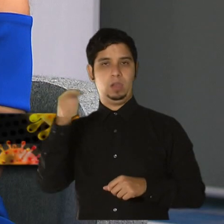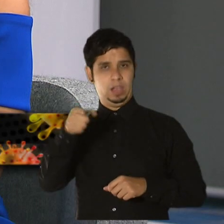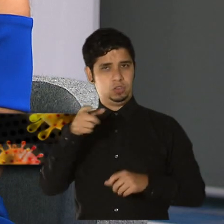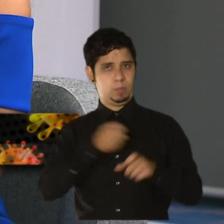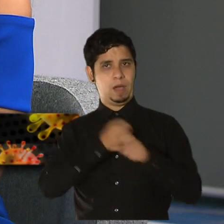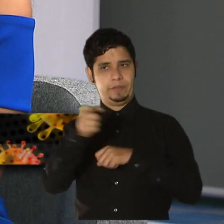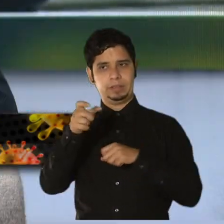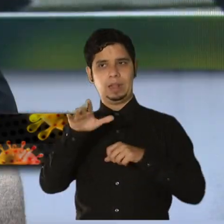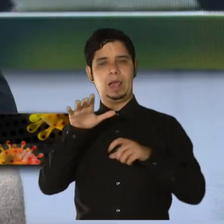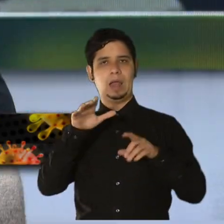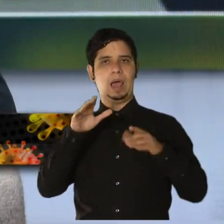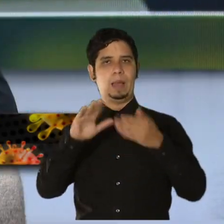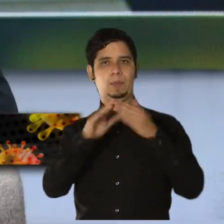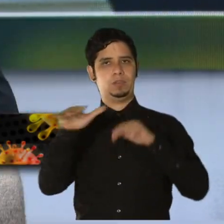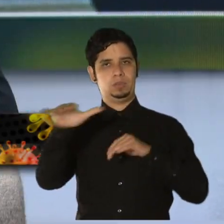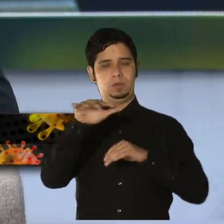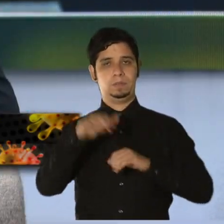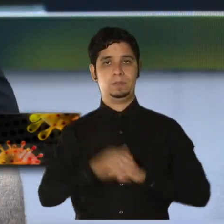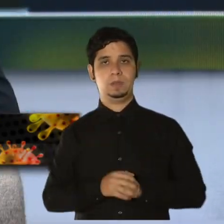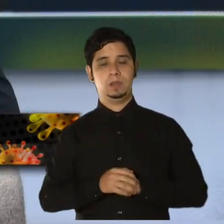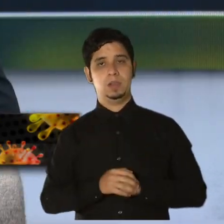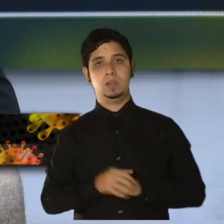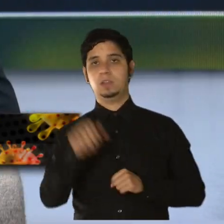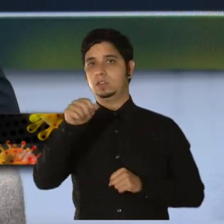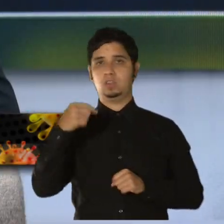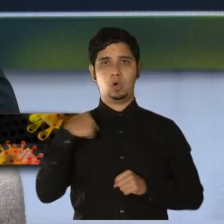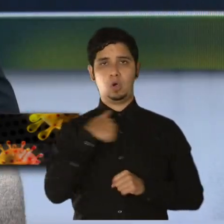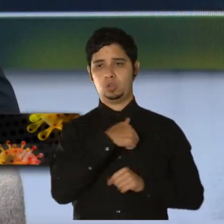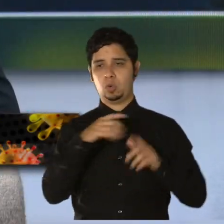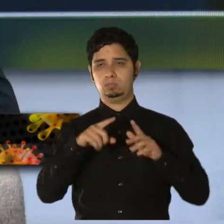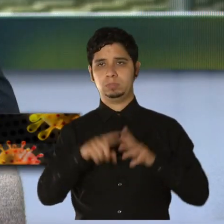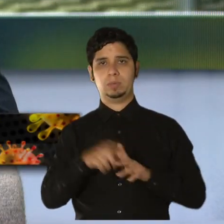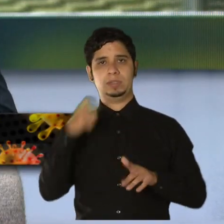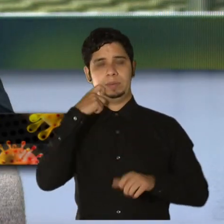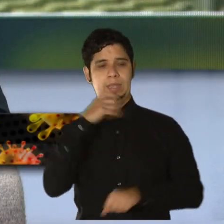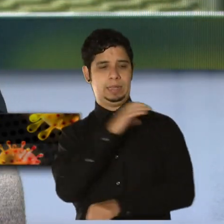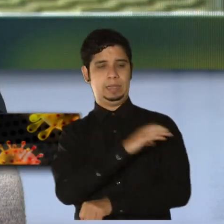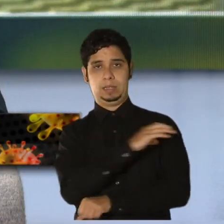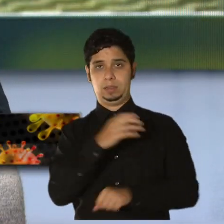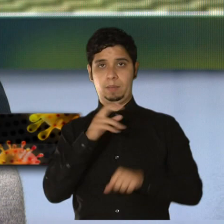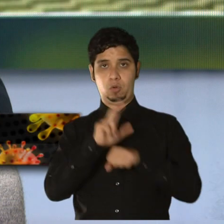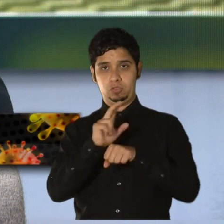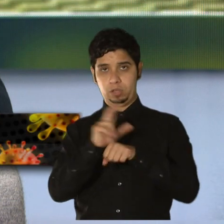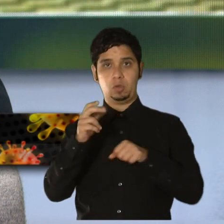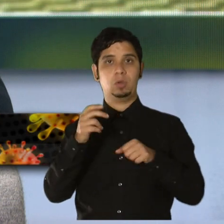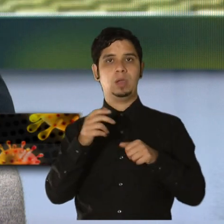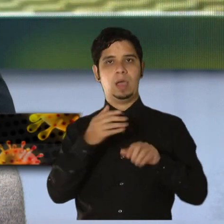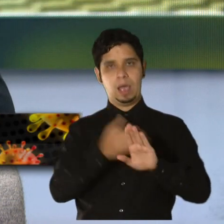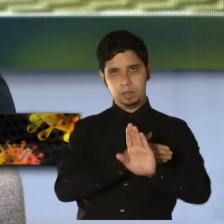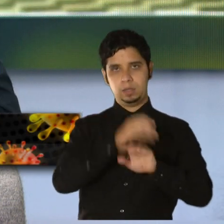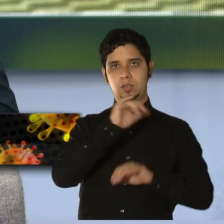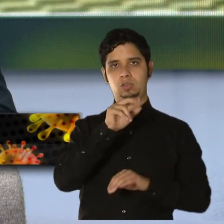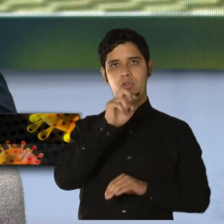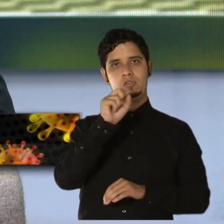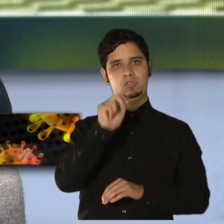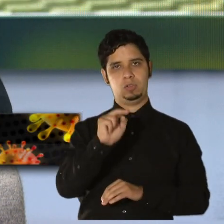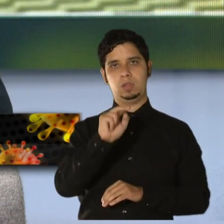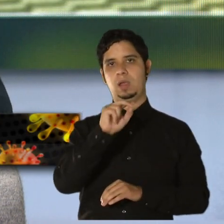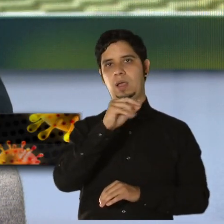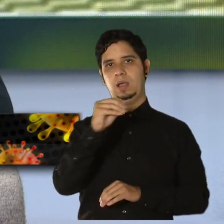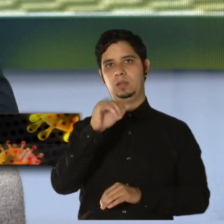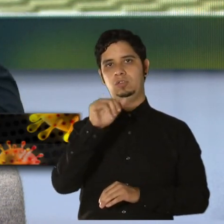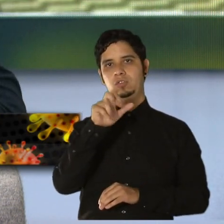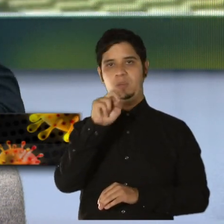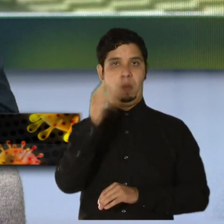población? Nosotros comenzamos en iniciativa, se comenzó unas clínicas para la vacunación, se estaba utilizando la de Johnson & Johnson, ¿verdad?, debido a que es solamente